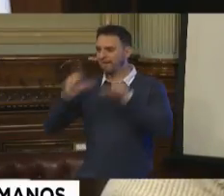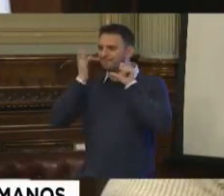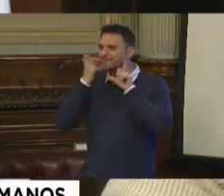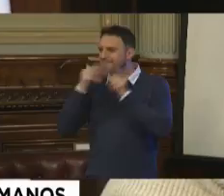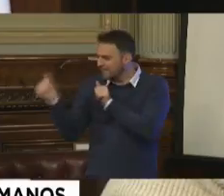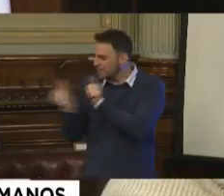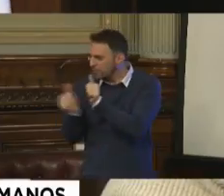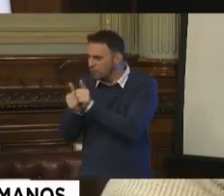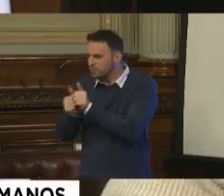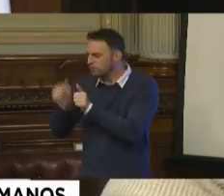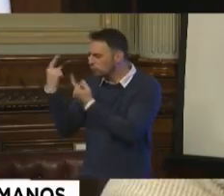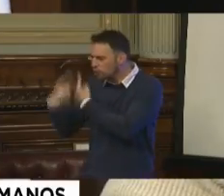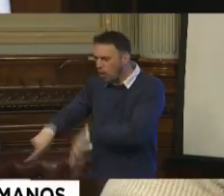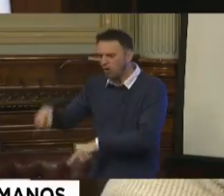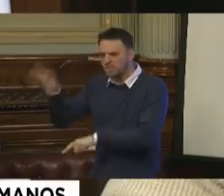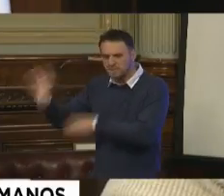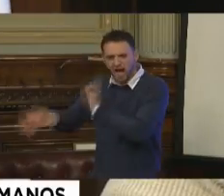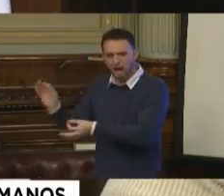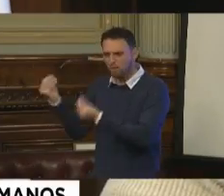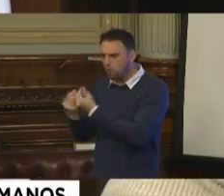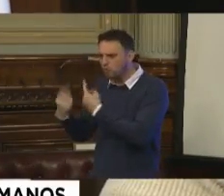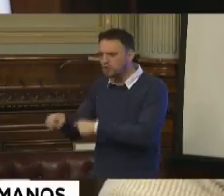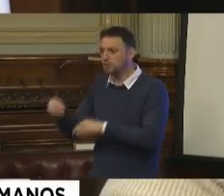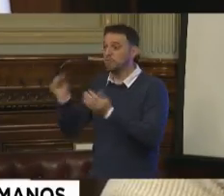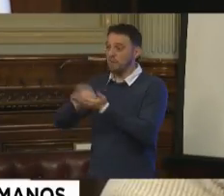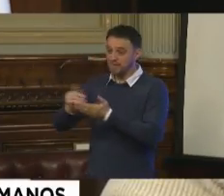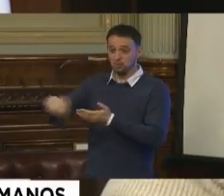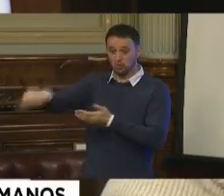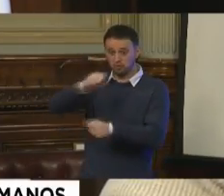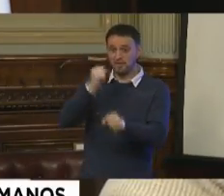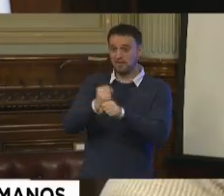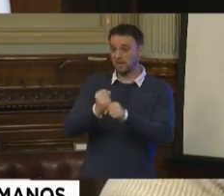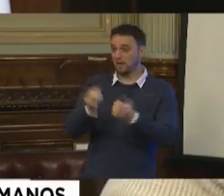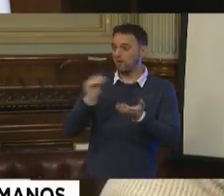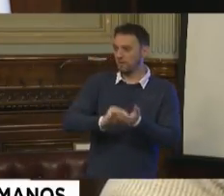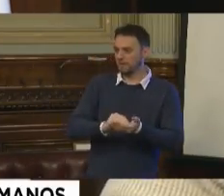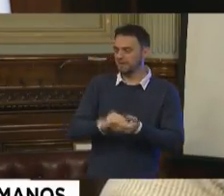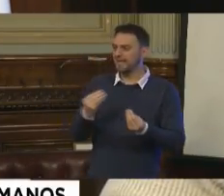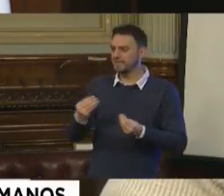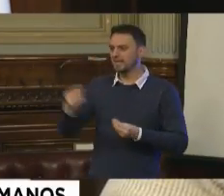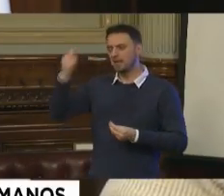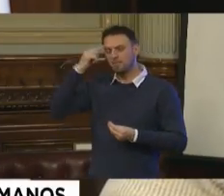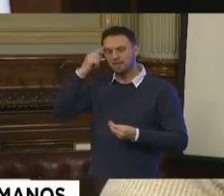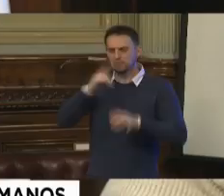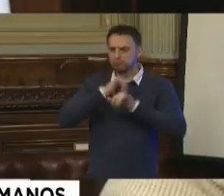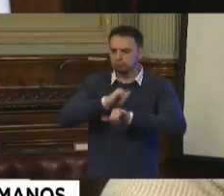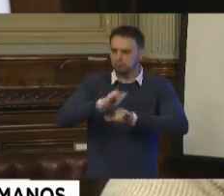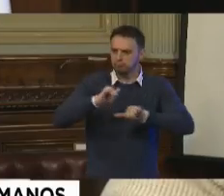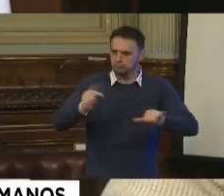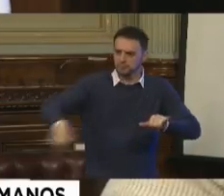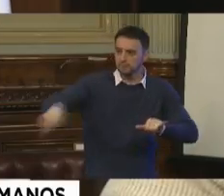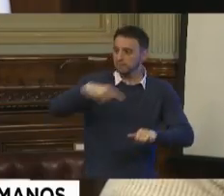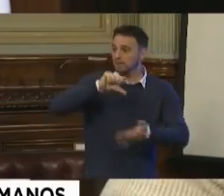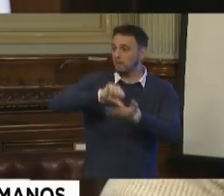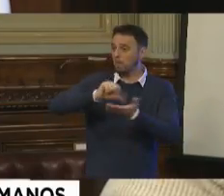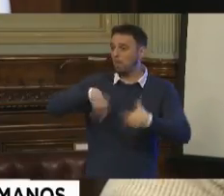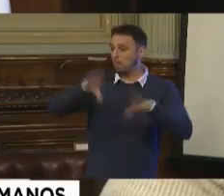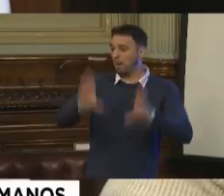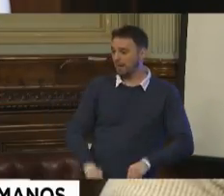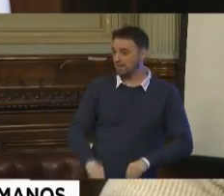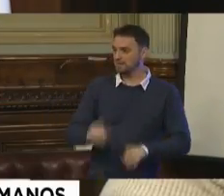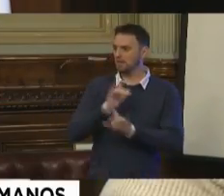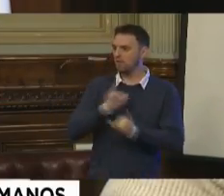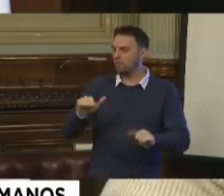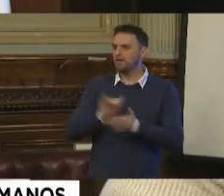estar al lado de él y la cantidad de cosas que tienen que hacer ustedes puede concientizar a nivel